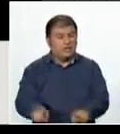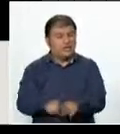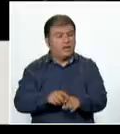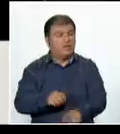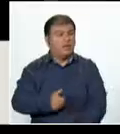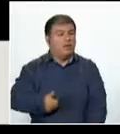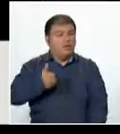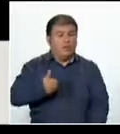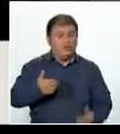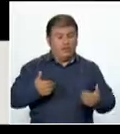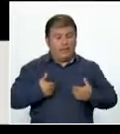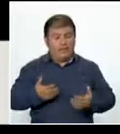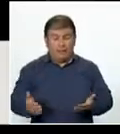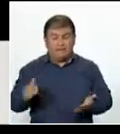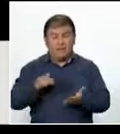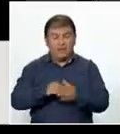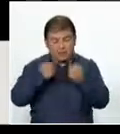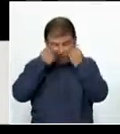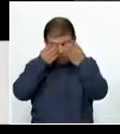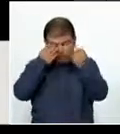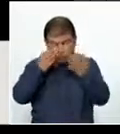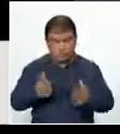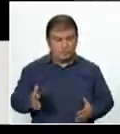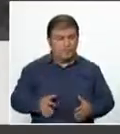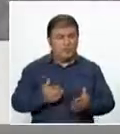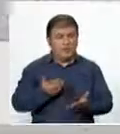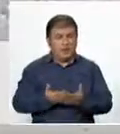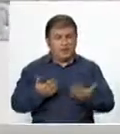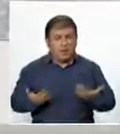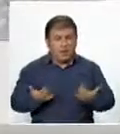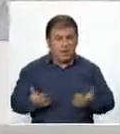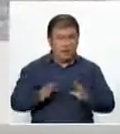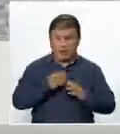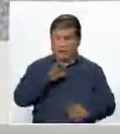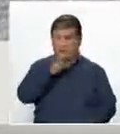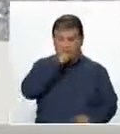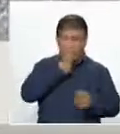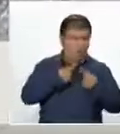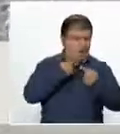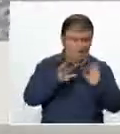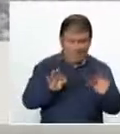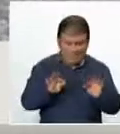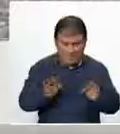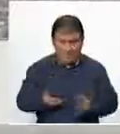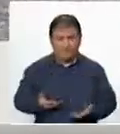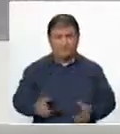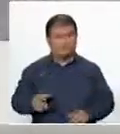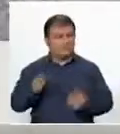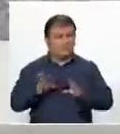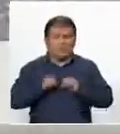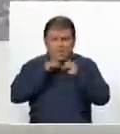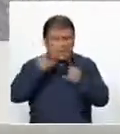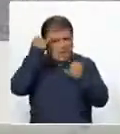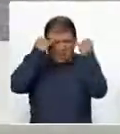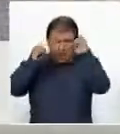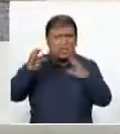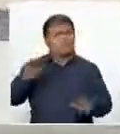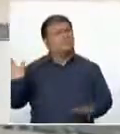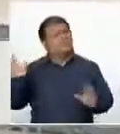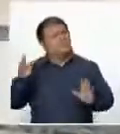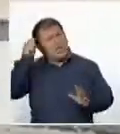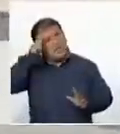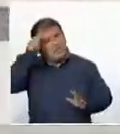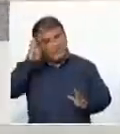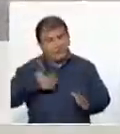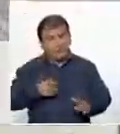autoridades también cuando tengan mayor información, que hacen bien en este momento de no adelantar ideas o hipótesis de qué pasó,